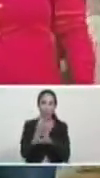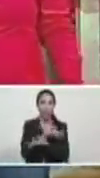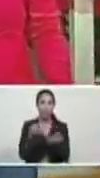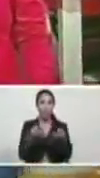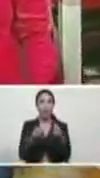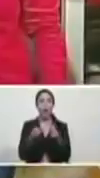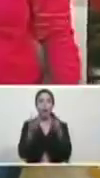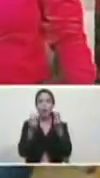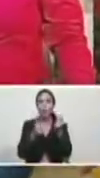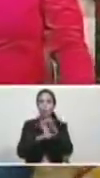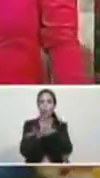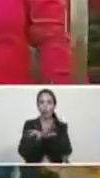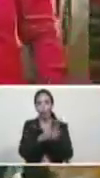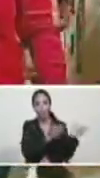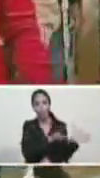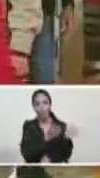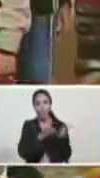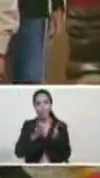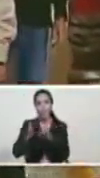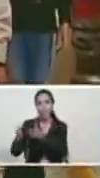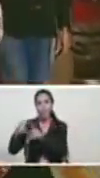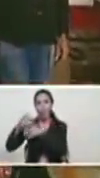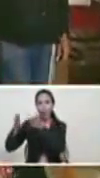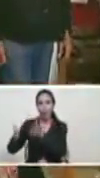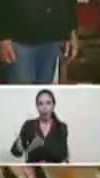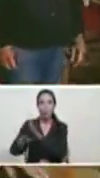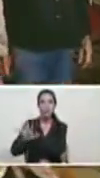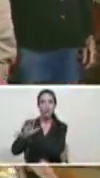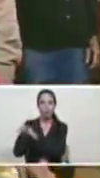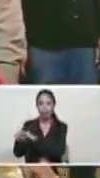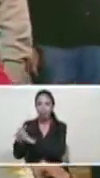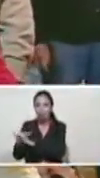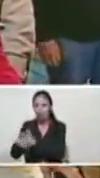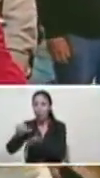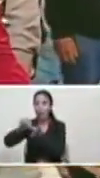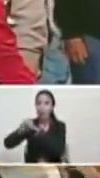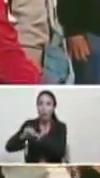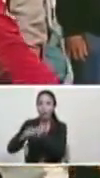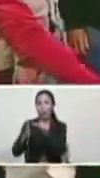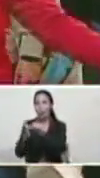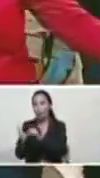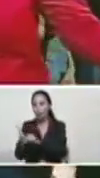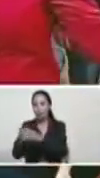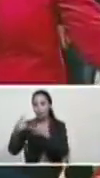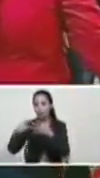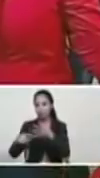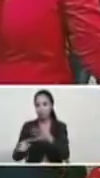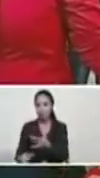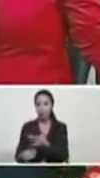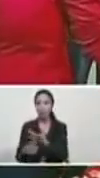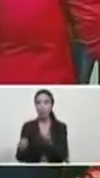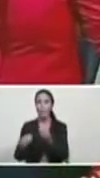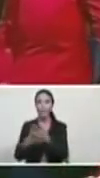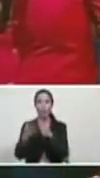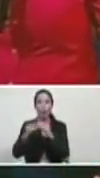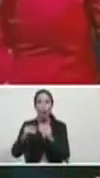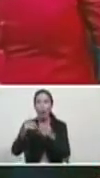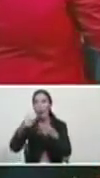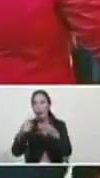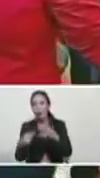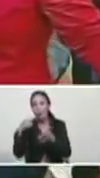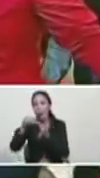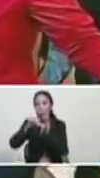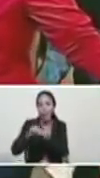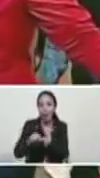número 5, el instrumental quirúrgico. Acá contamos con todo lo que es material médico quirúrgico e instrumental quirúrgico. Este